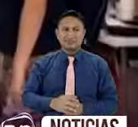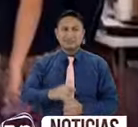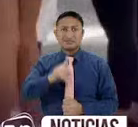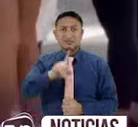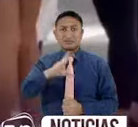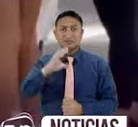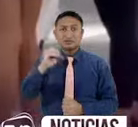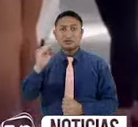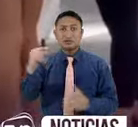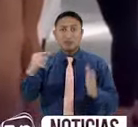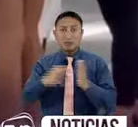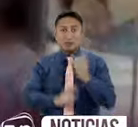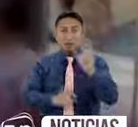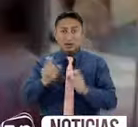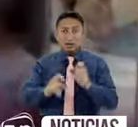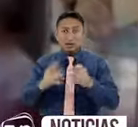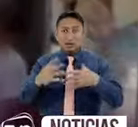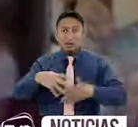últimos meses informó mi